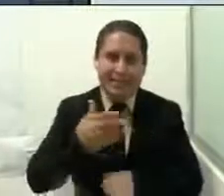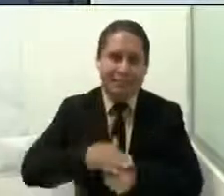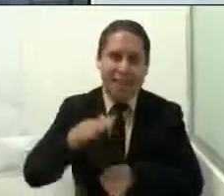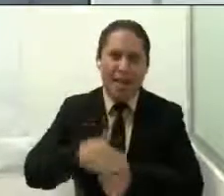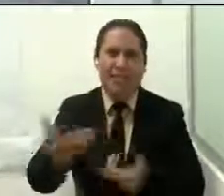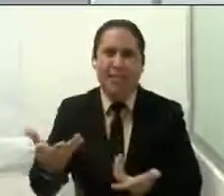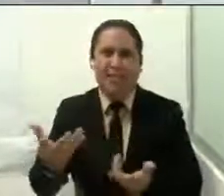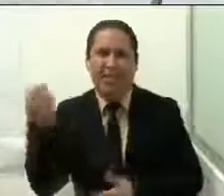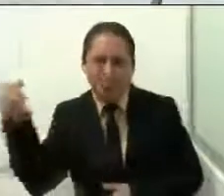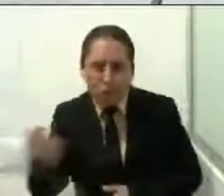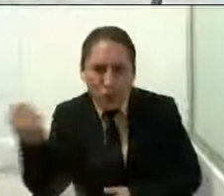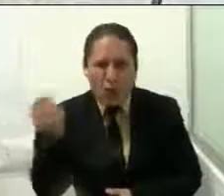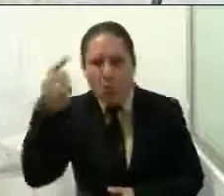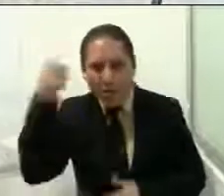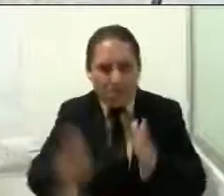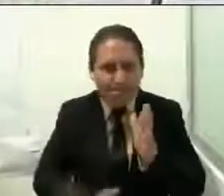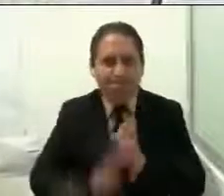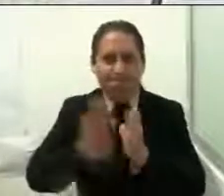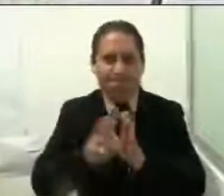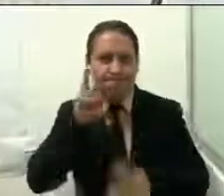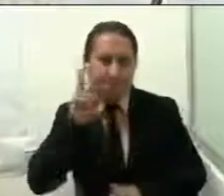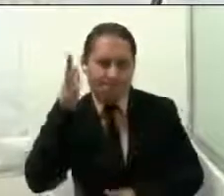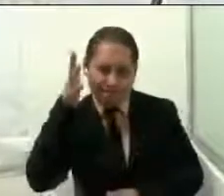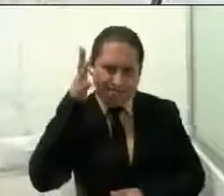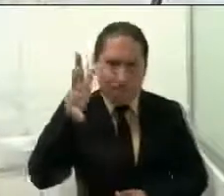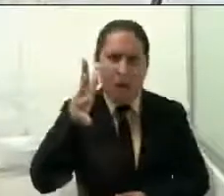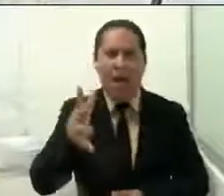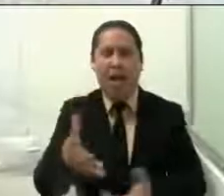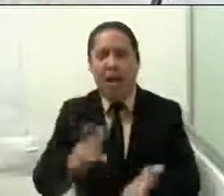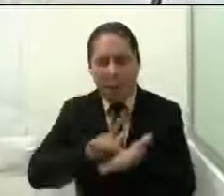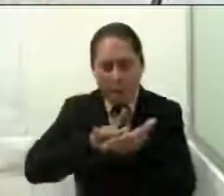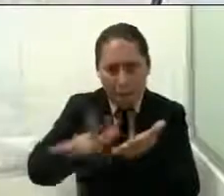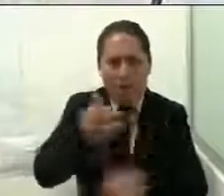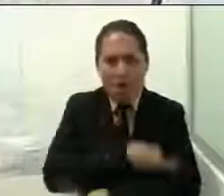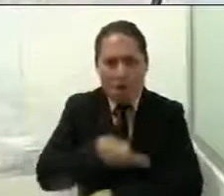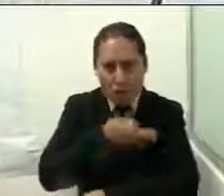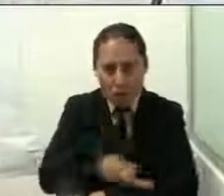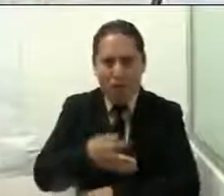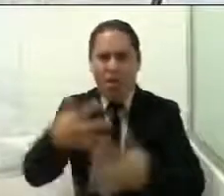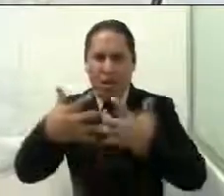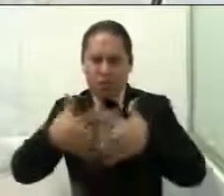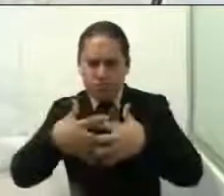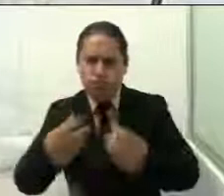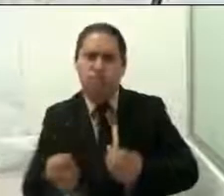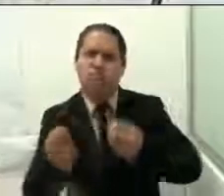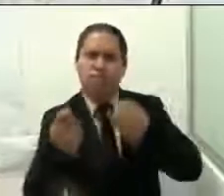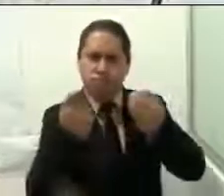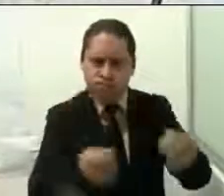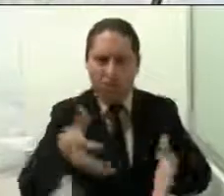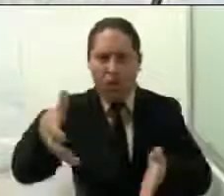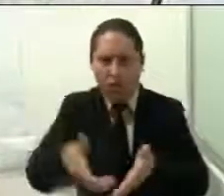en esta visión apoyamos a las familias rurales con maquinaria pesada para construir y